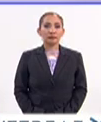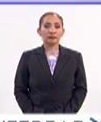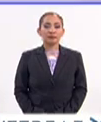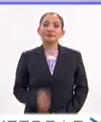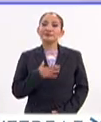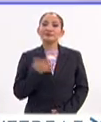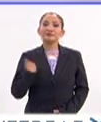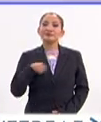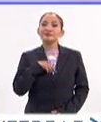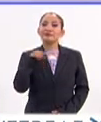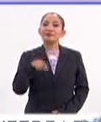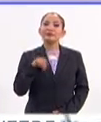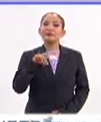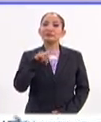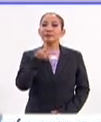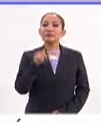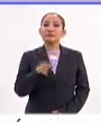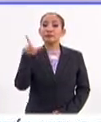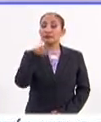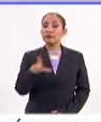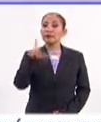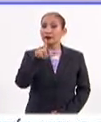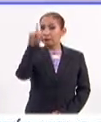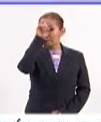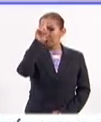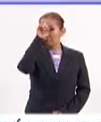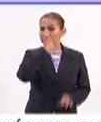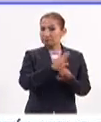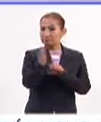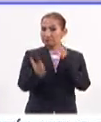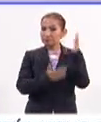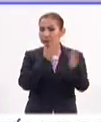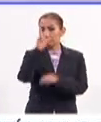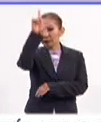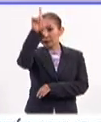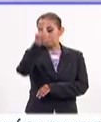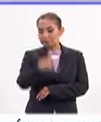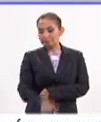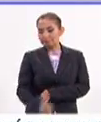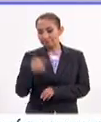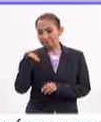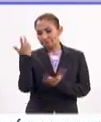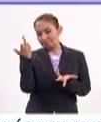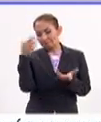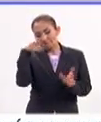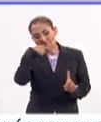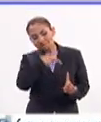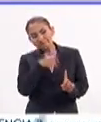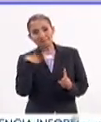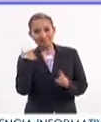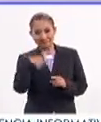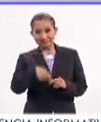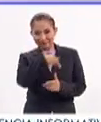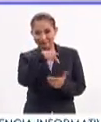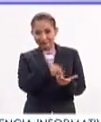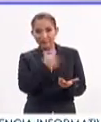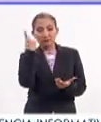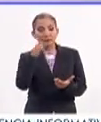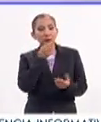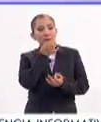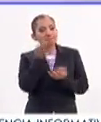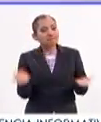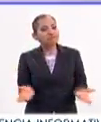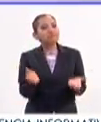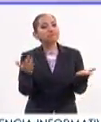Qué bueno que siguen con nosotros hoy en Interfaz, porque es lunes de orientación vocacional. Todos los lunes pues dedicamos un espacio de este programa a